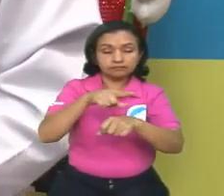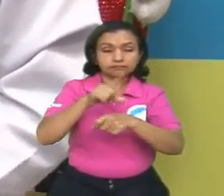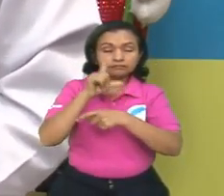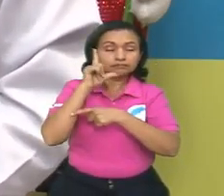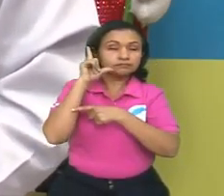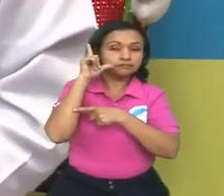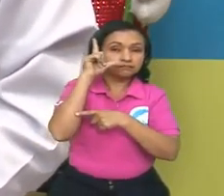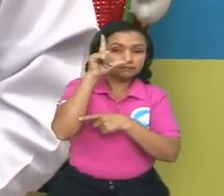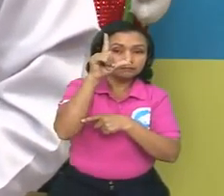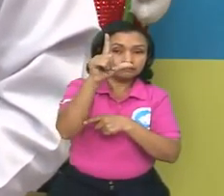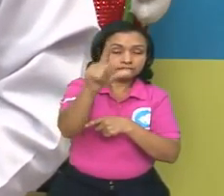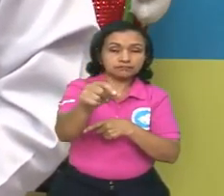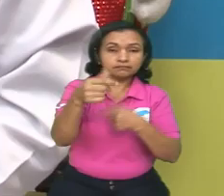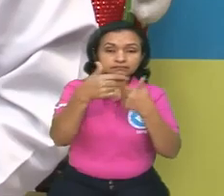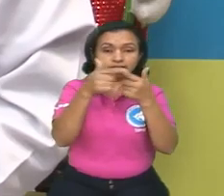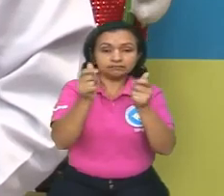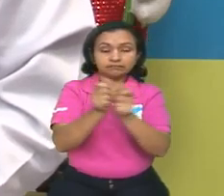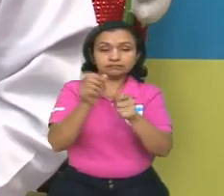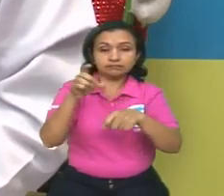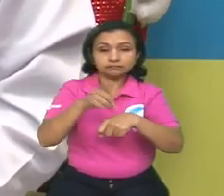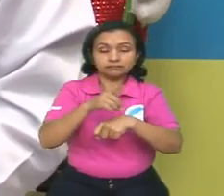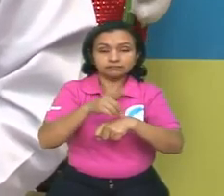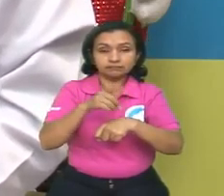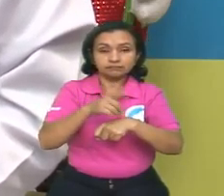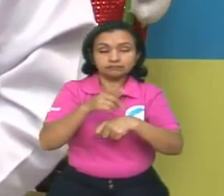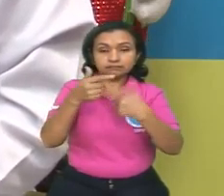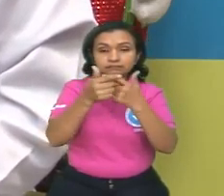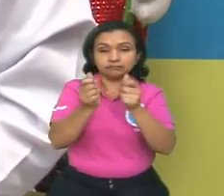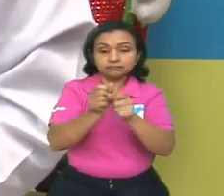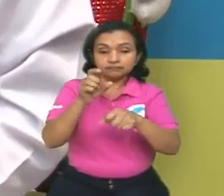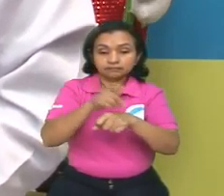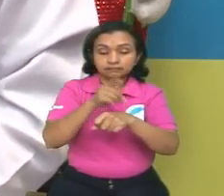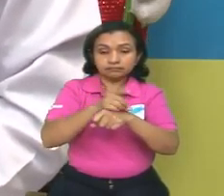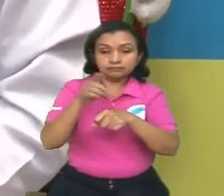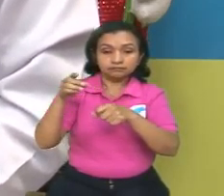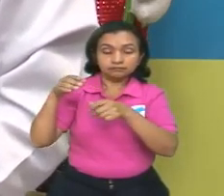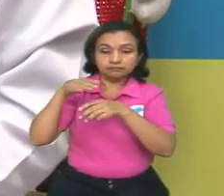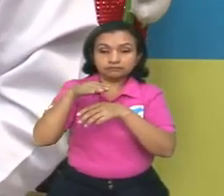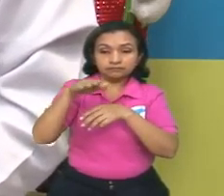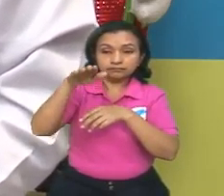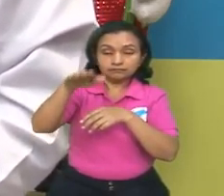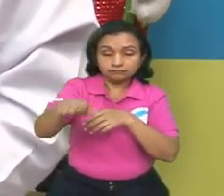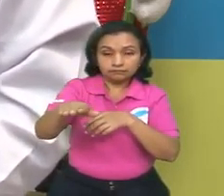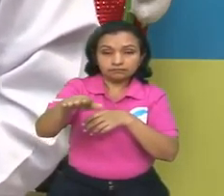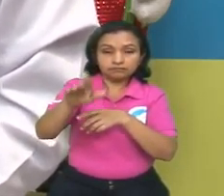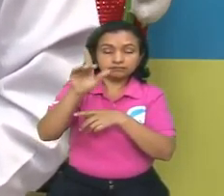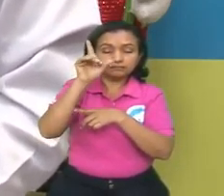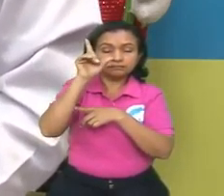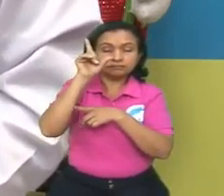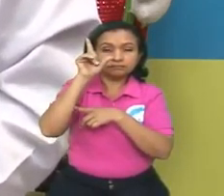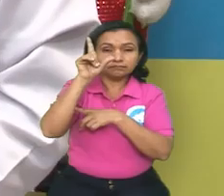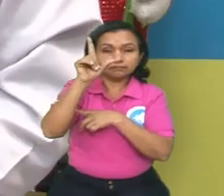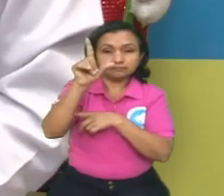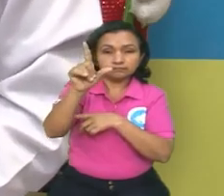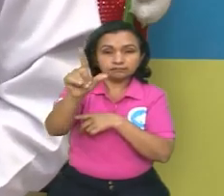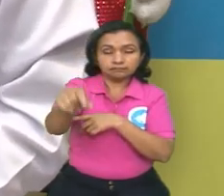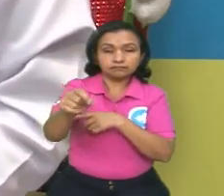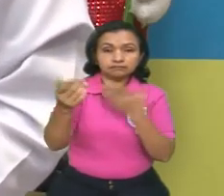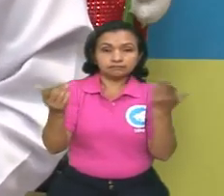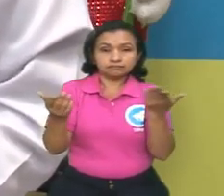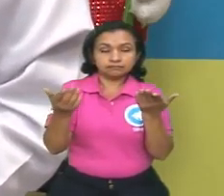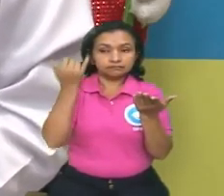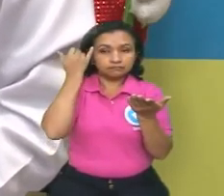zona, existen las brigadas médicas móviles. Las brigadas médicas móviles llegan hasta lo último donde ni siquiera